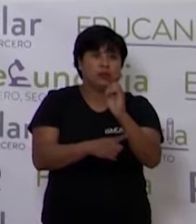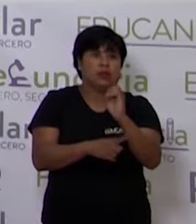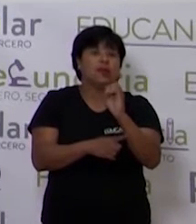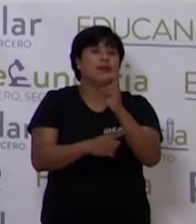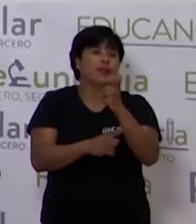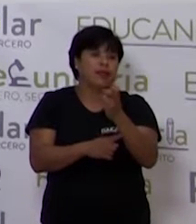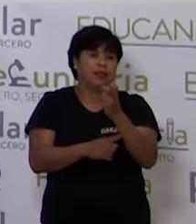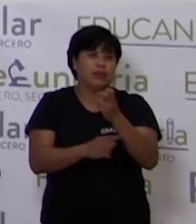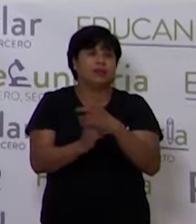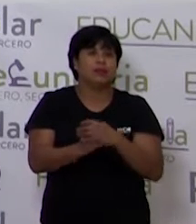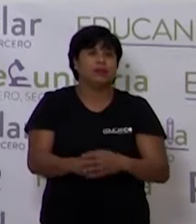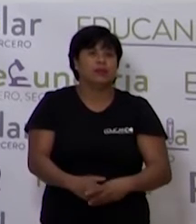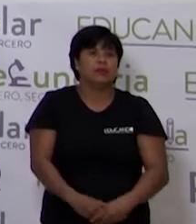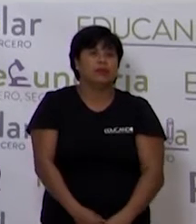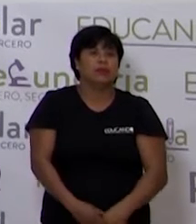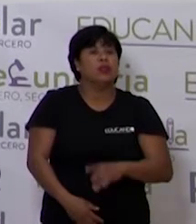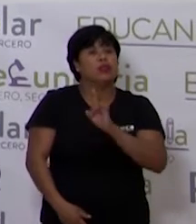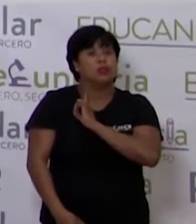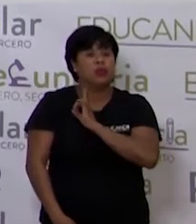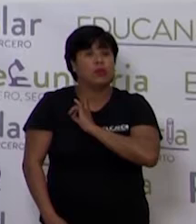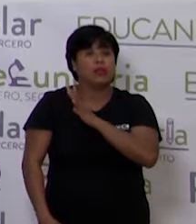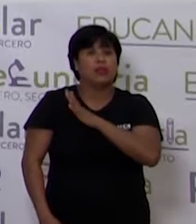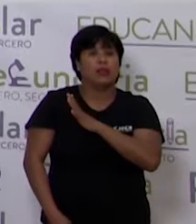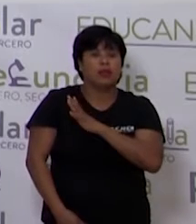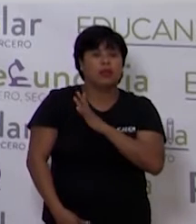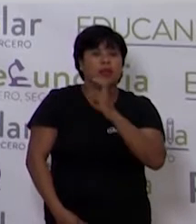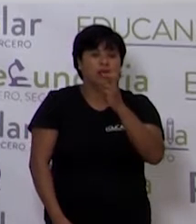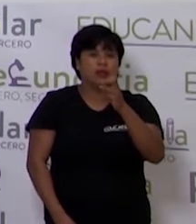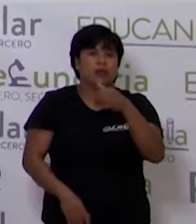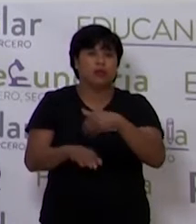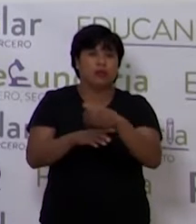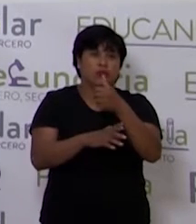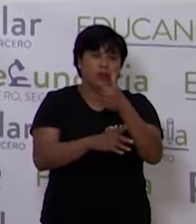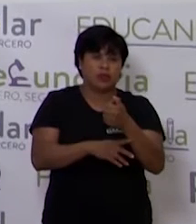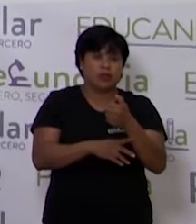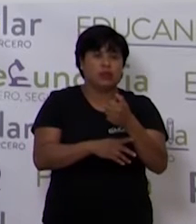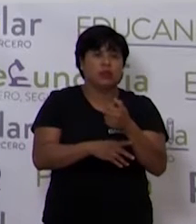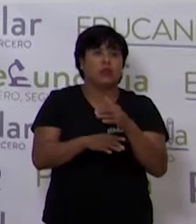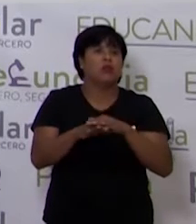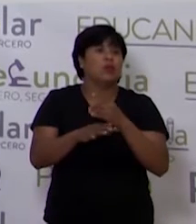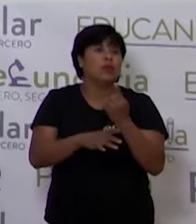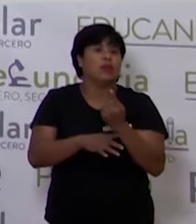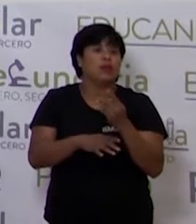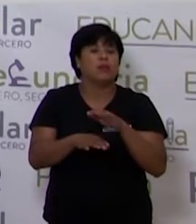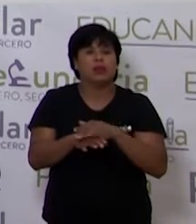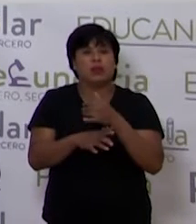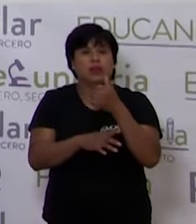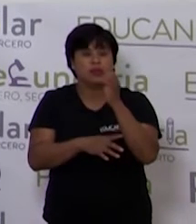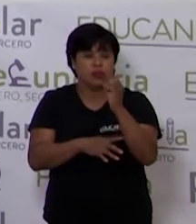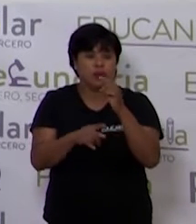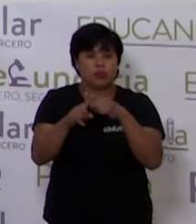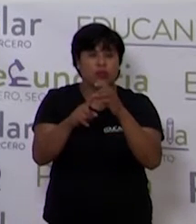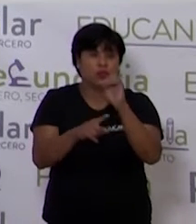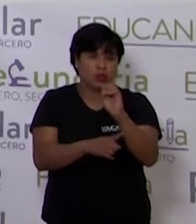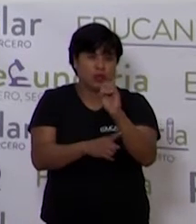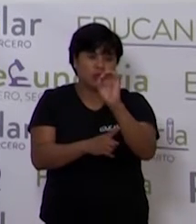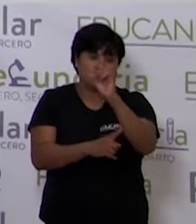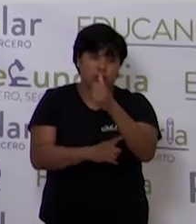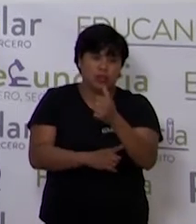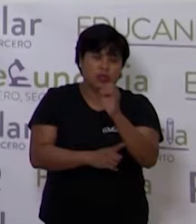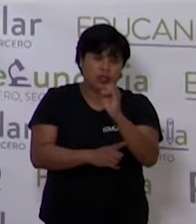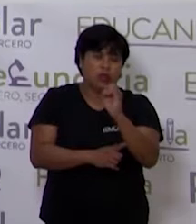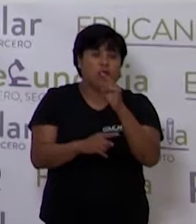Gracias. 0. Solo queda este 6. ¿Por qué? Porque 0 por 0,